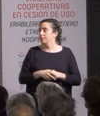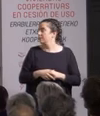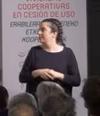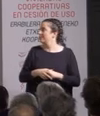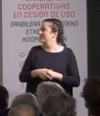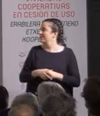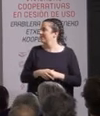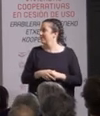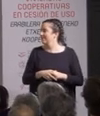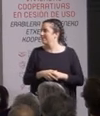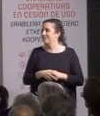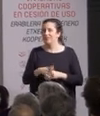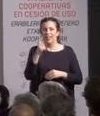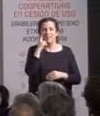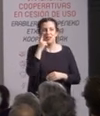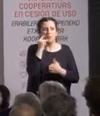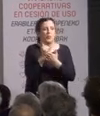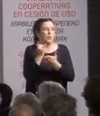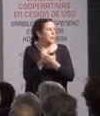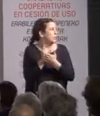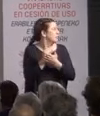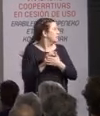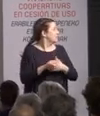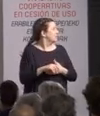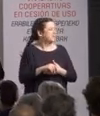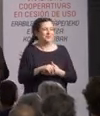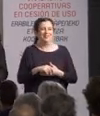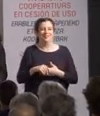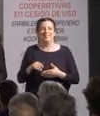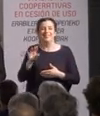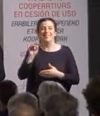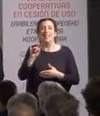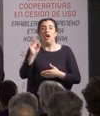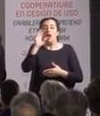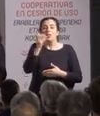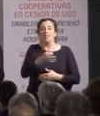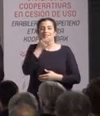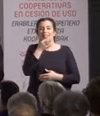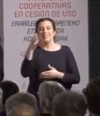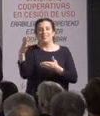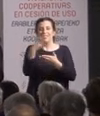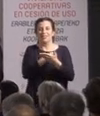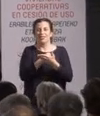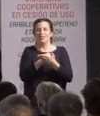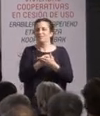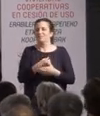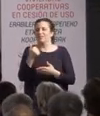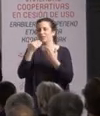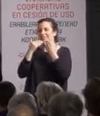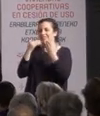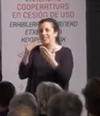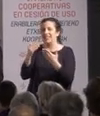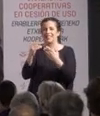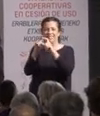A ver, ¿qué pruebo primero? Ahí. Bueno, buenas tardes a todos y sobre todo dar las gracias a